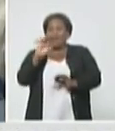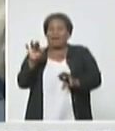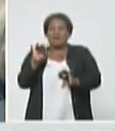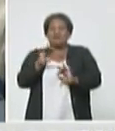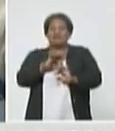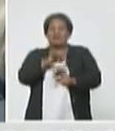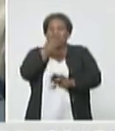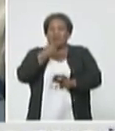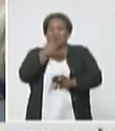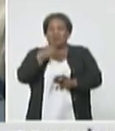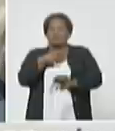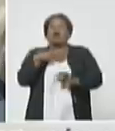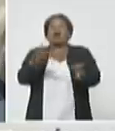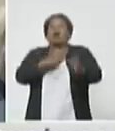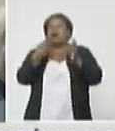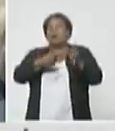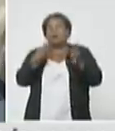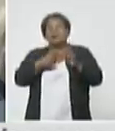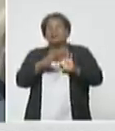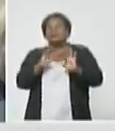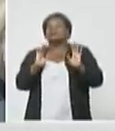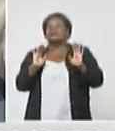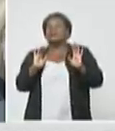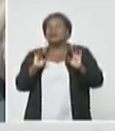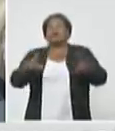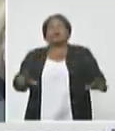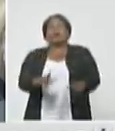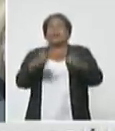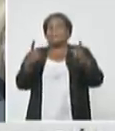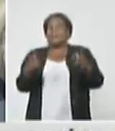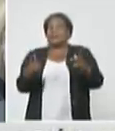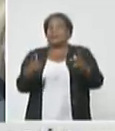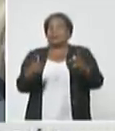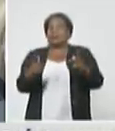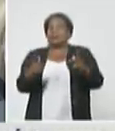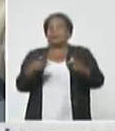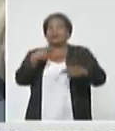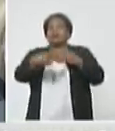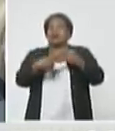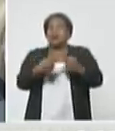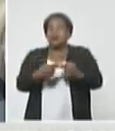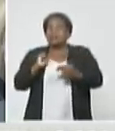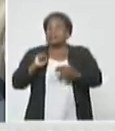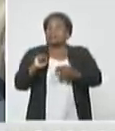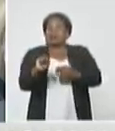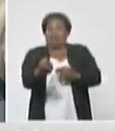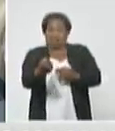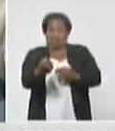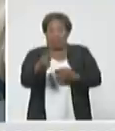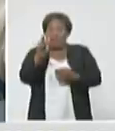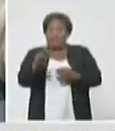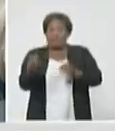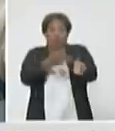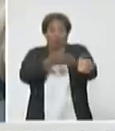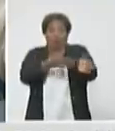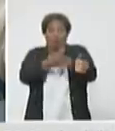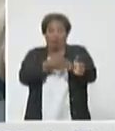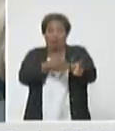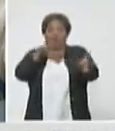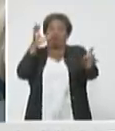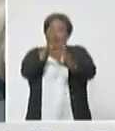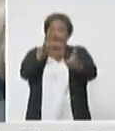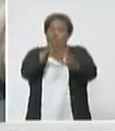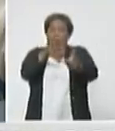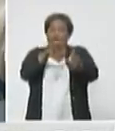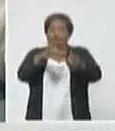pues a combatir, a cumplir, a ser exigente con los que veamos cometiendo infracciones.